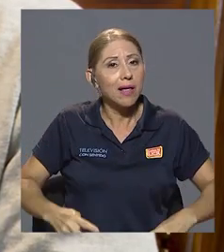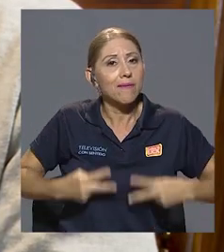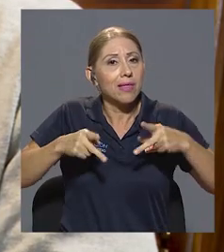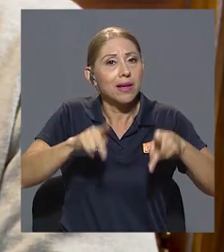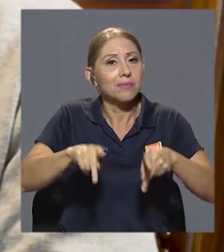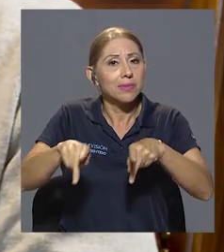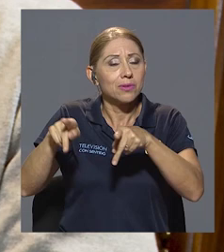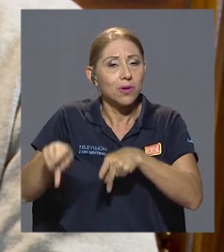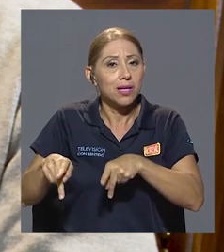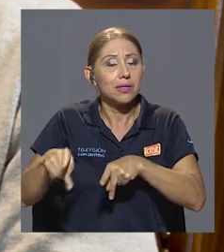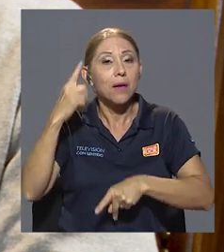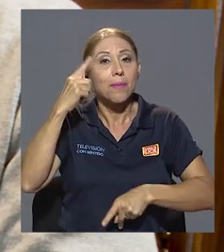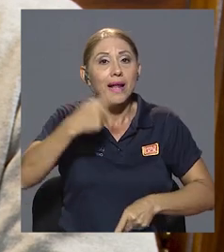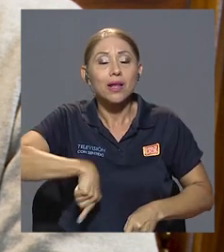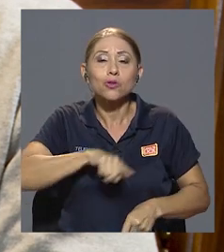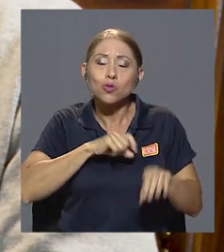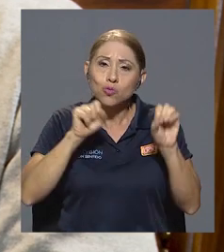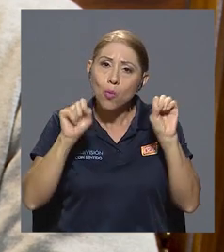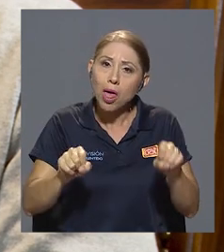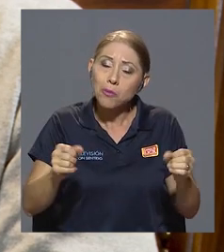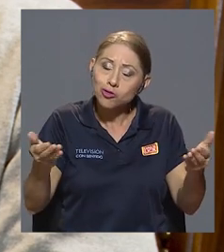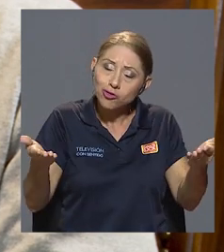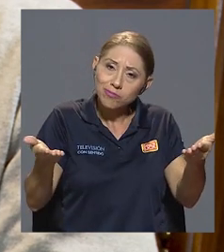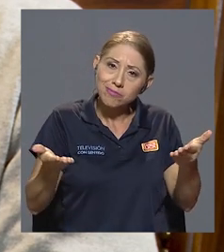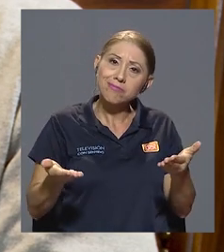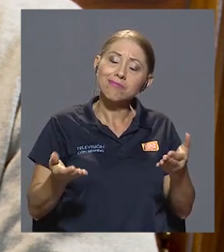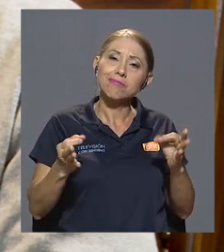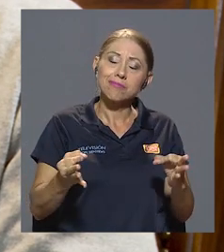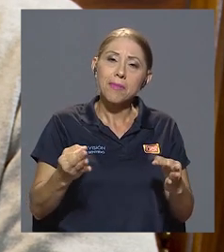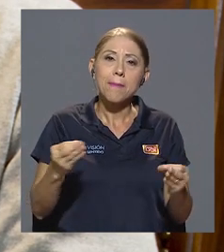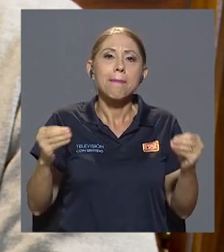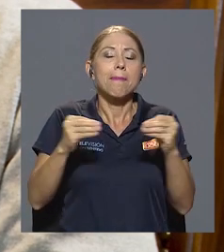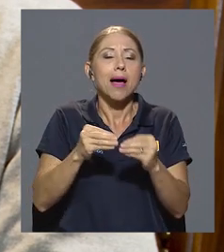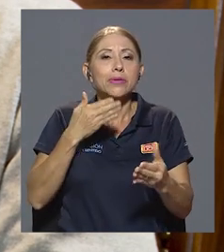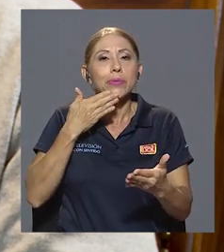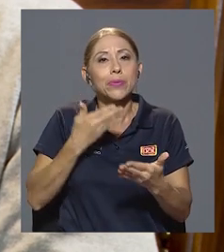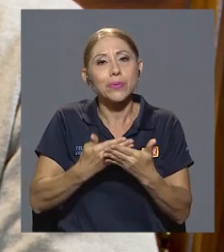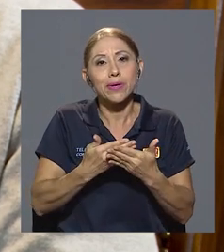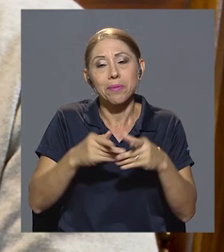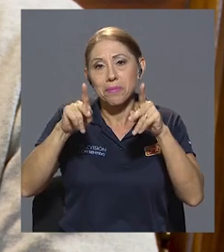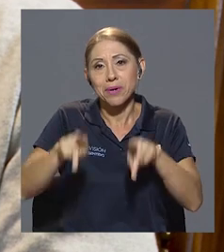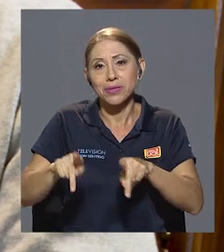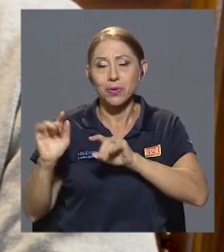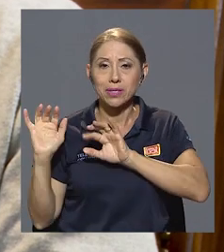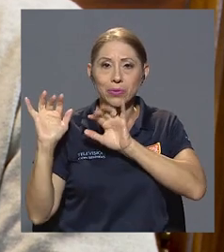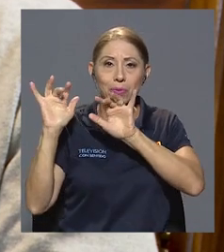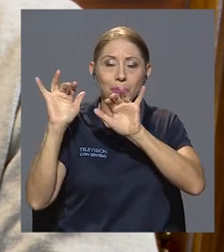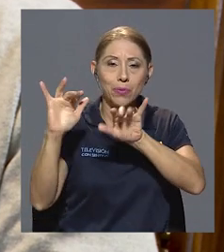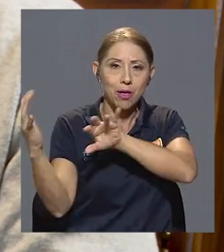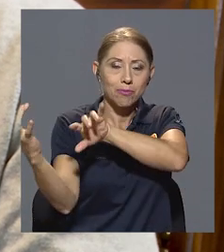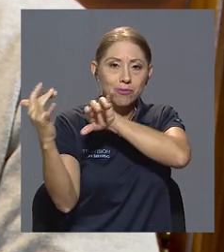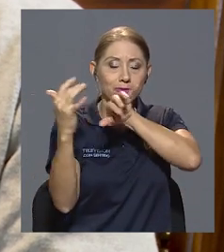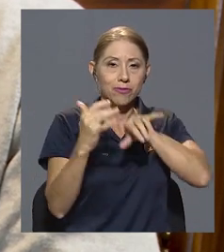ver con ojos más gratos y con ojos más bondadosos las migraciones que se llevan a